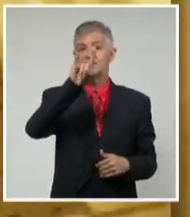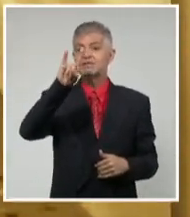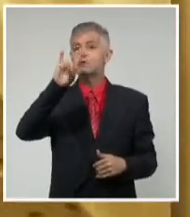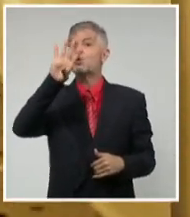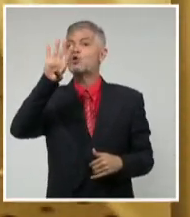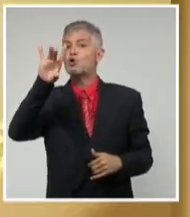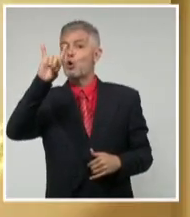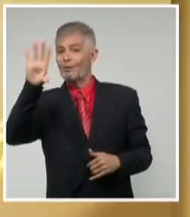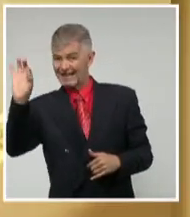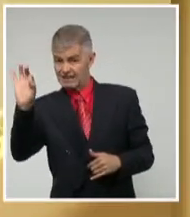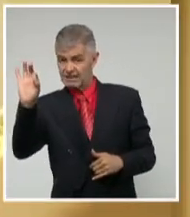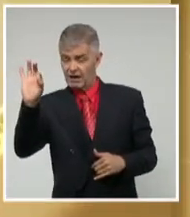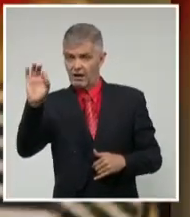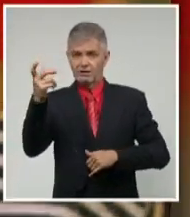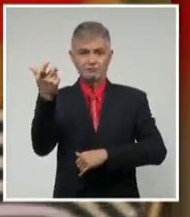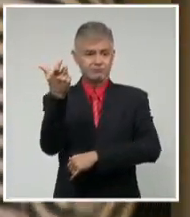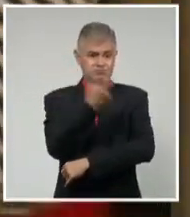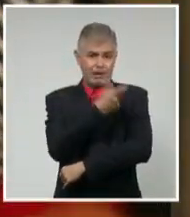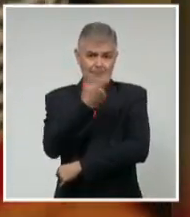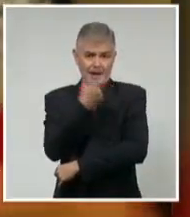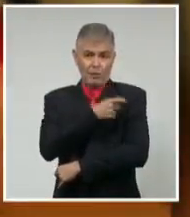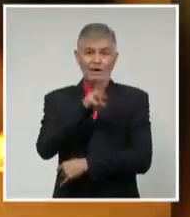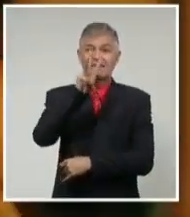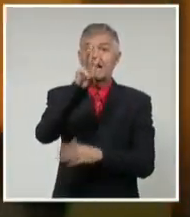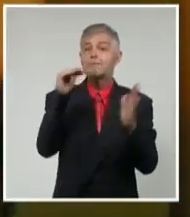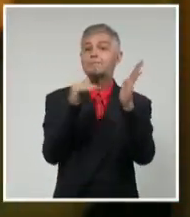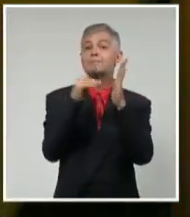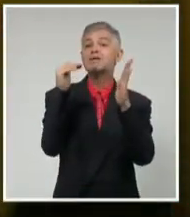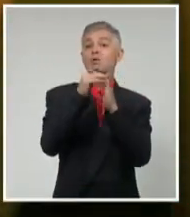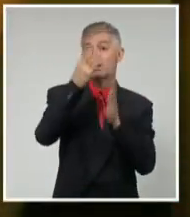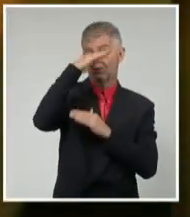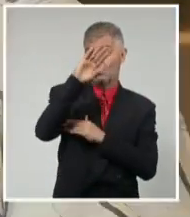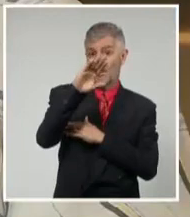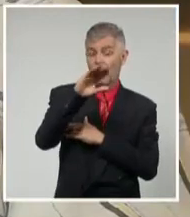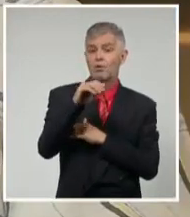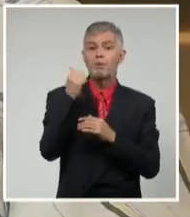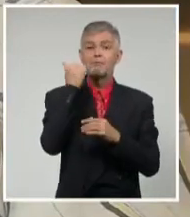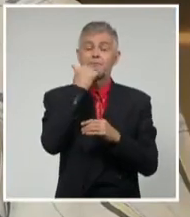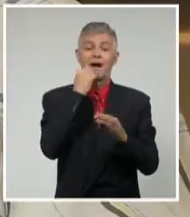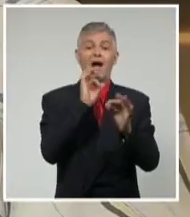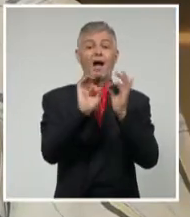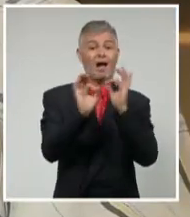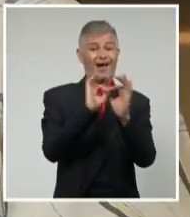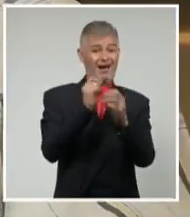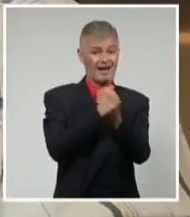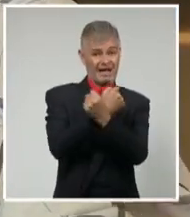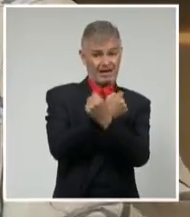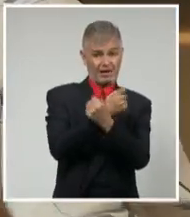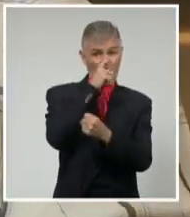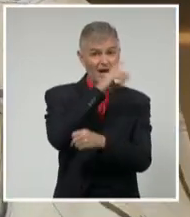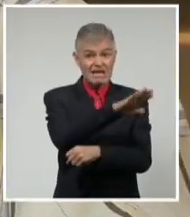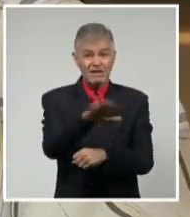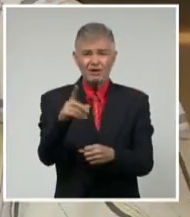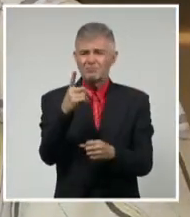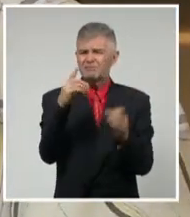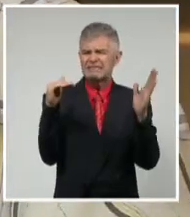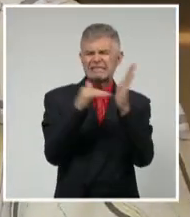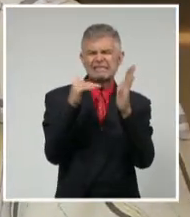fueron vacunados los 3 millones de cubanos en las categorías de mayor riesgo. Se vacunaron cientos de